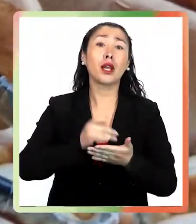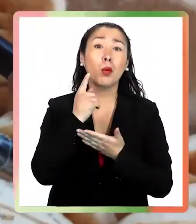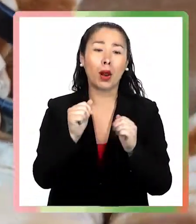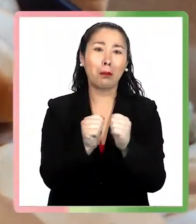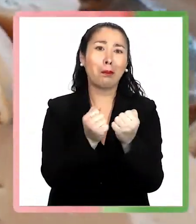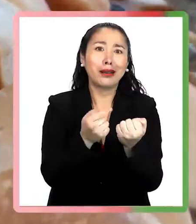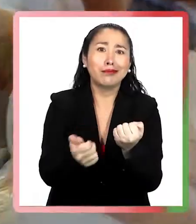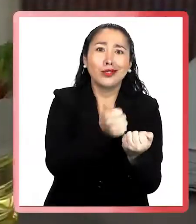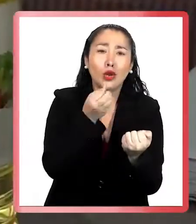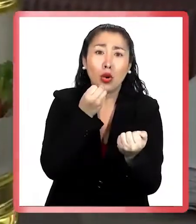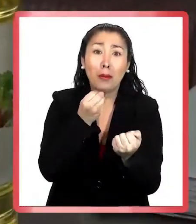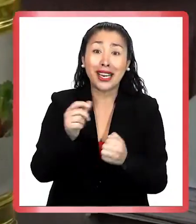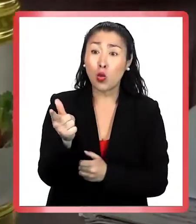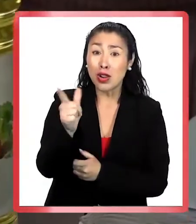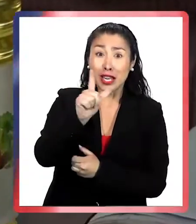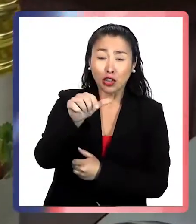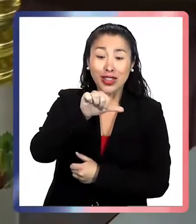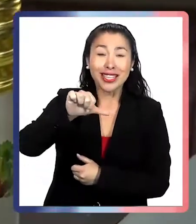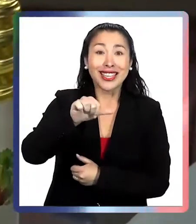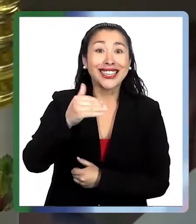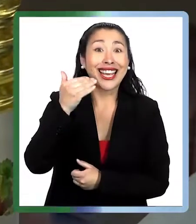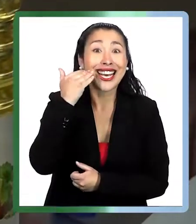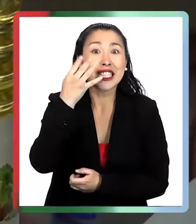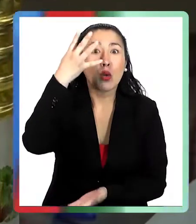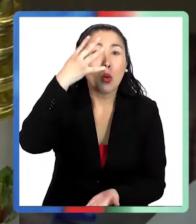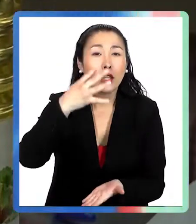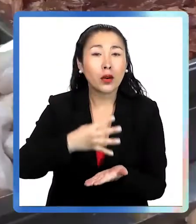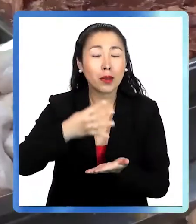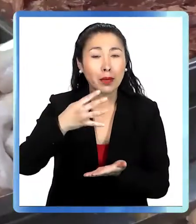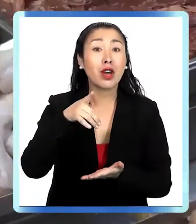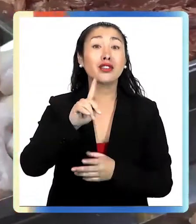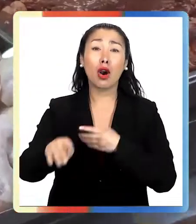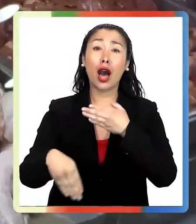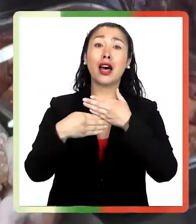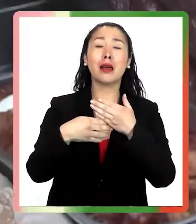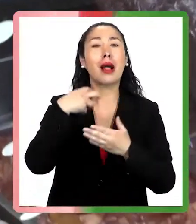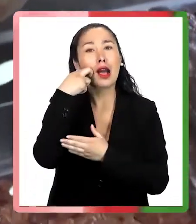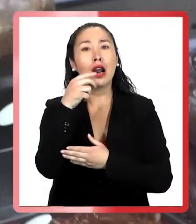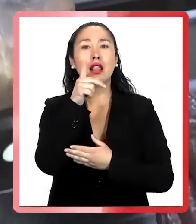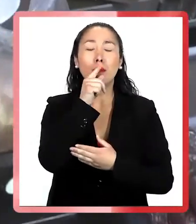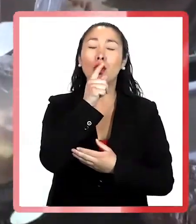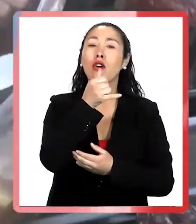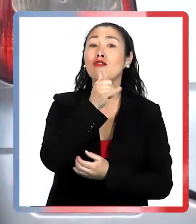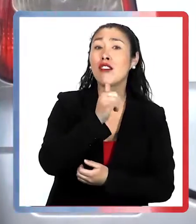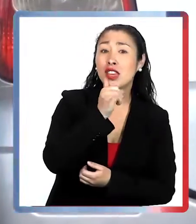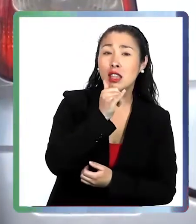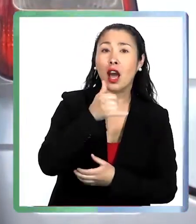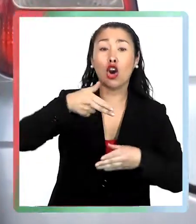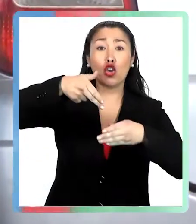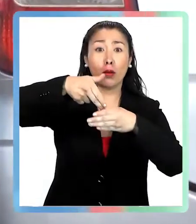el pan. Y el litro de aceite se acerca a los 4.000 pesos. A ello se suma la carne de pollo, las bebidas,